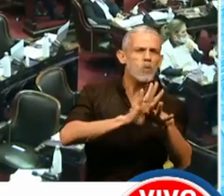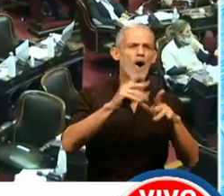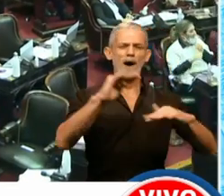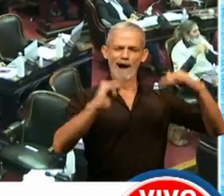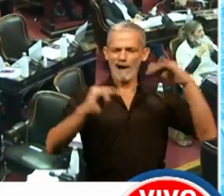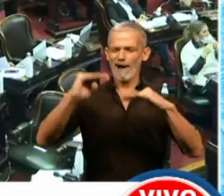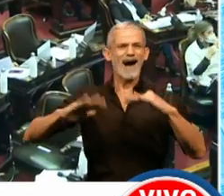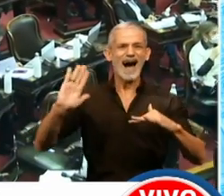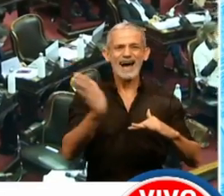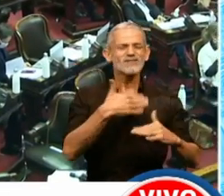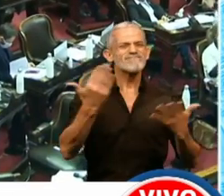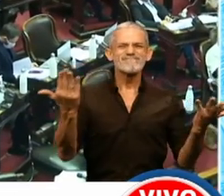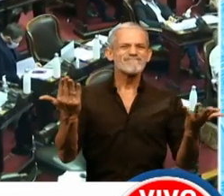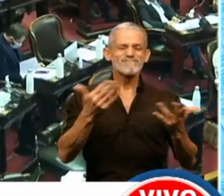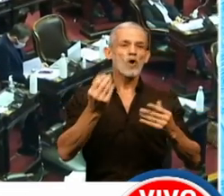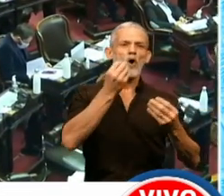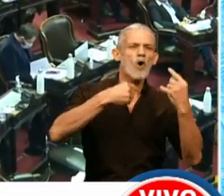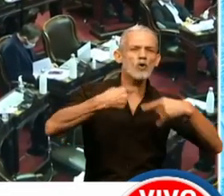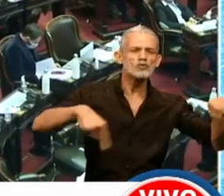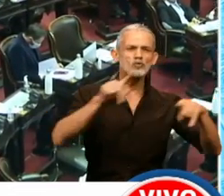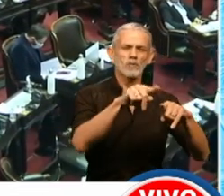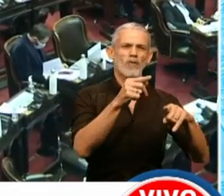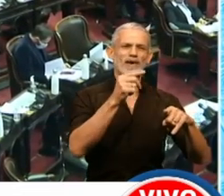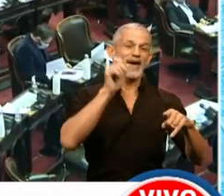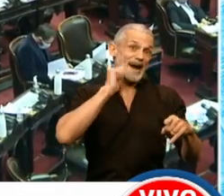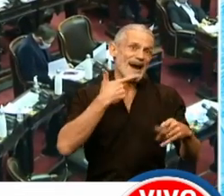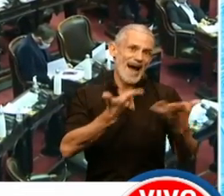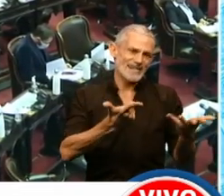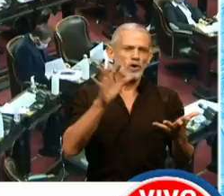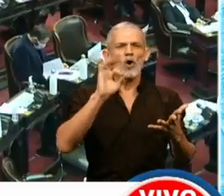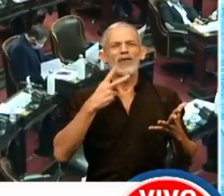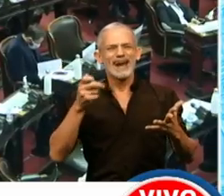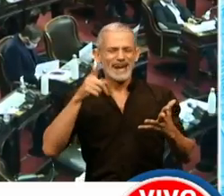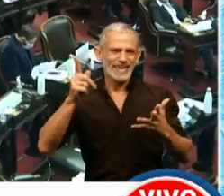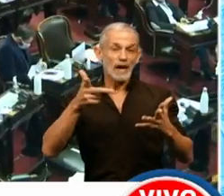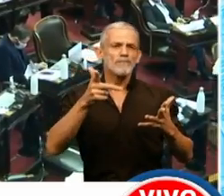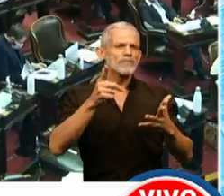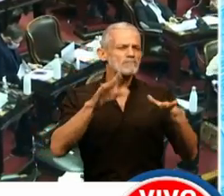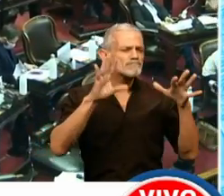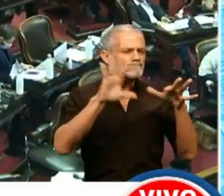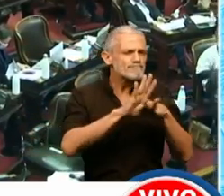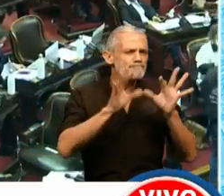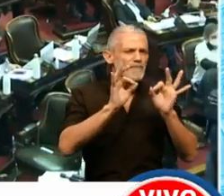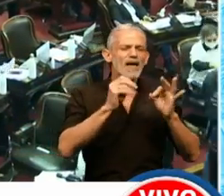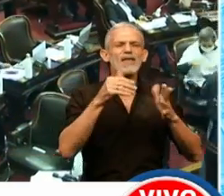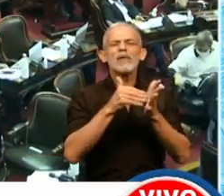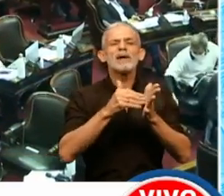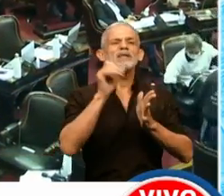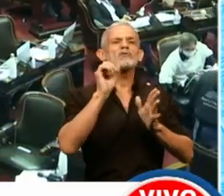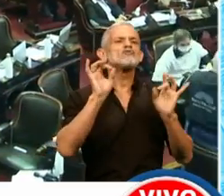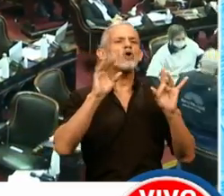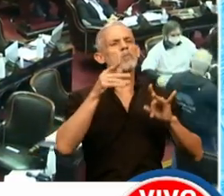equitativa consumos de energía en este caso eras solamente en función de una consideración geográfica